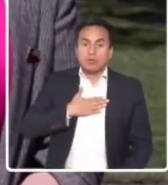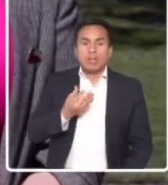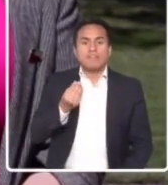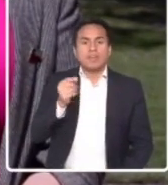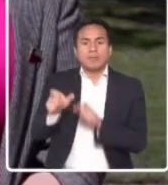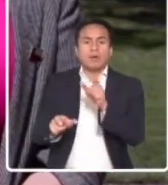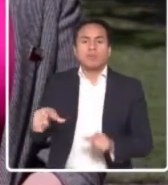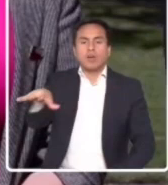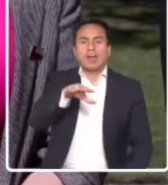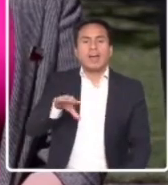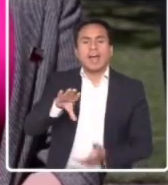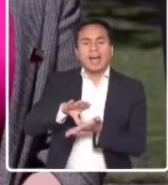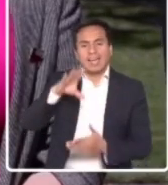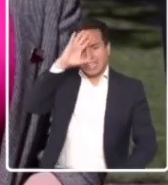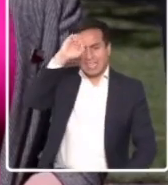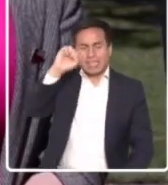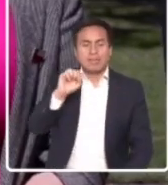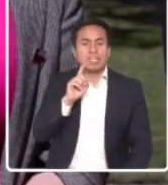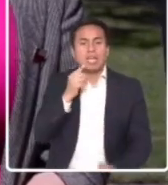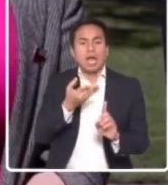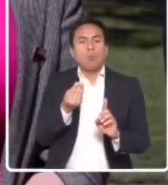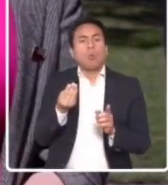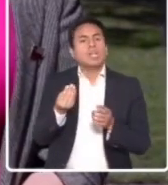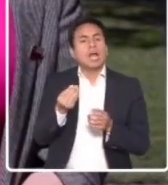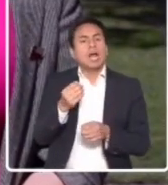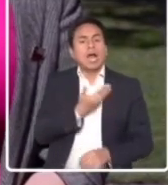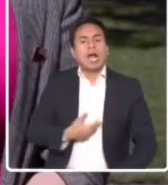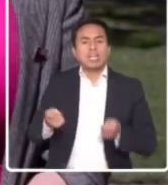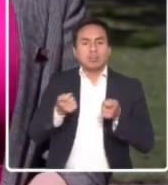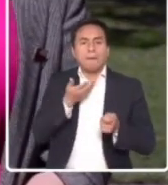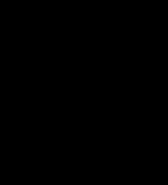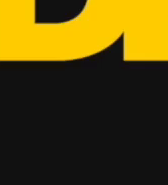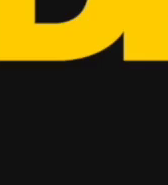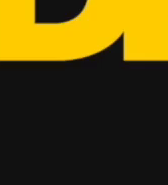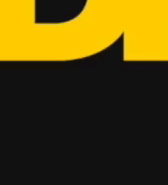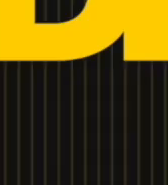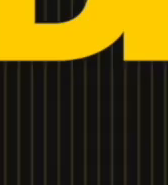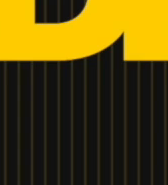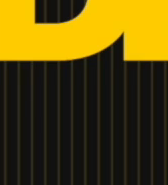bien del pueblo argentino, que tenga una buena gestión y que sea lo mejor para su patria.